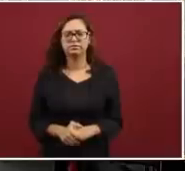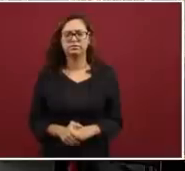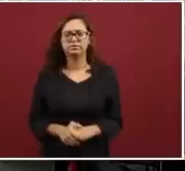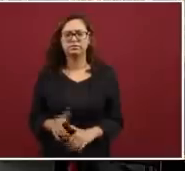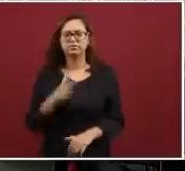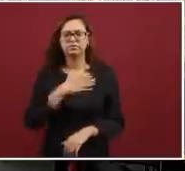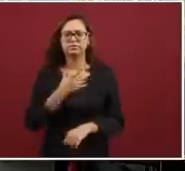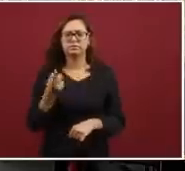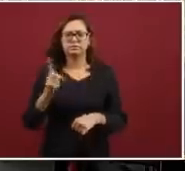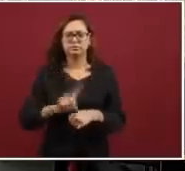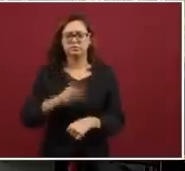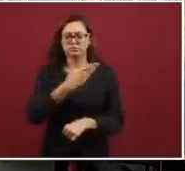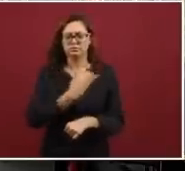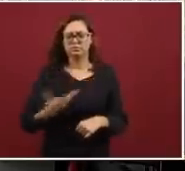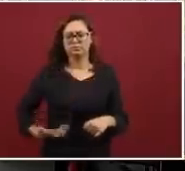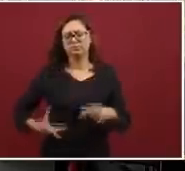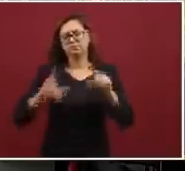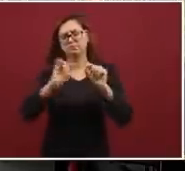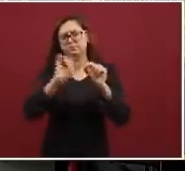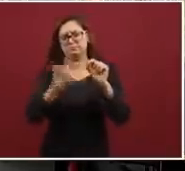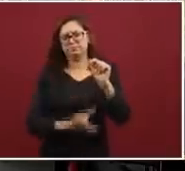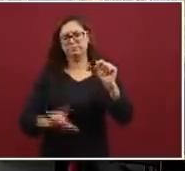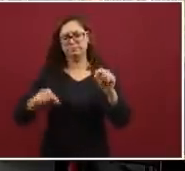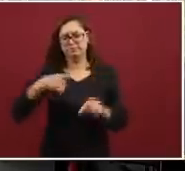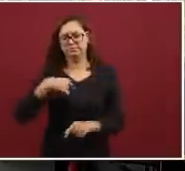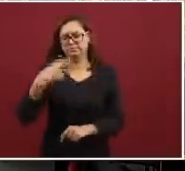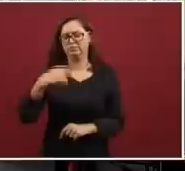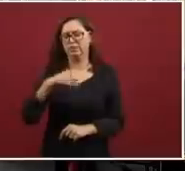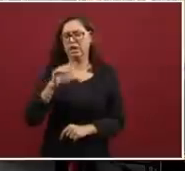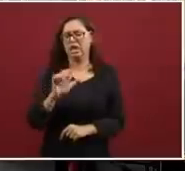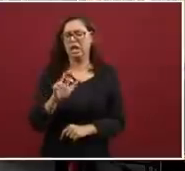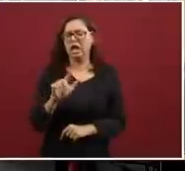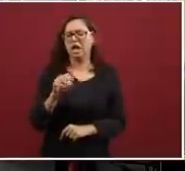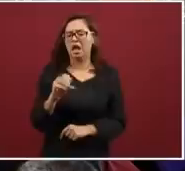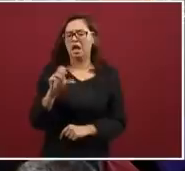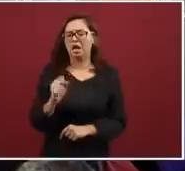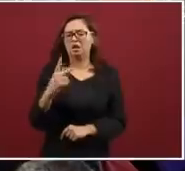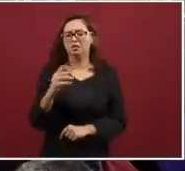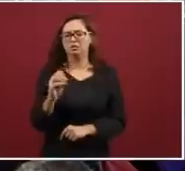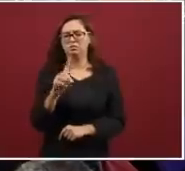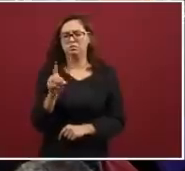Buenos días, presidente de los Estados Unidos Mexicanos, Carlos Pozos, de la revista Petróleo y Energía.